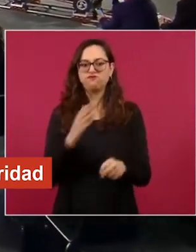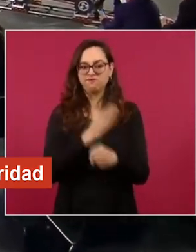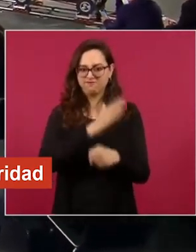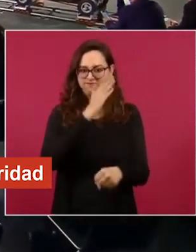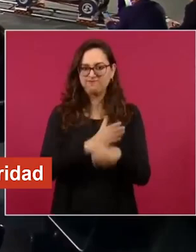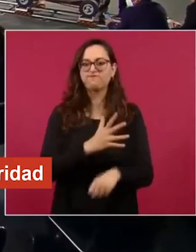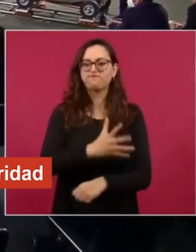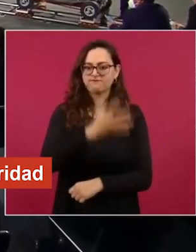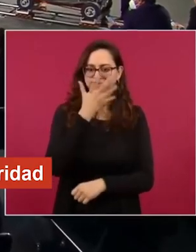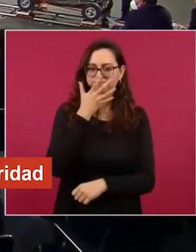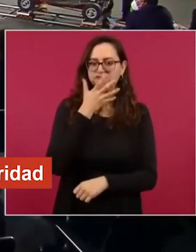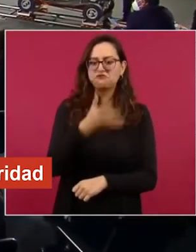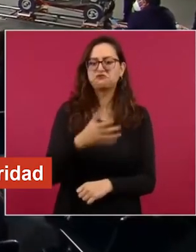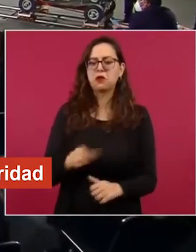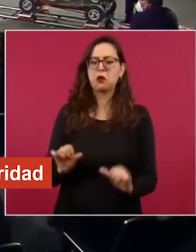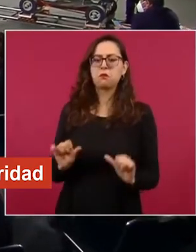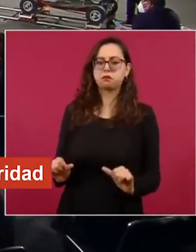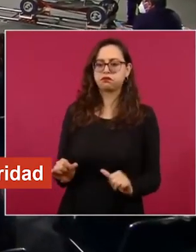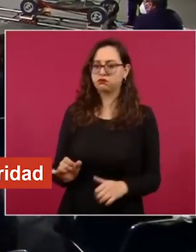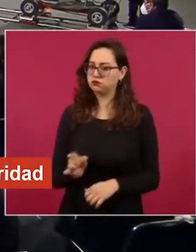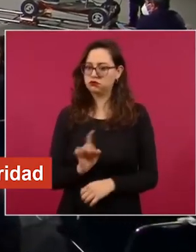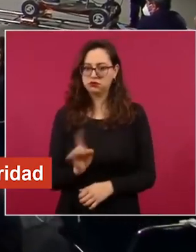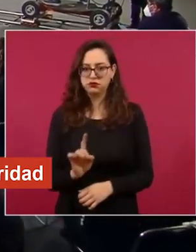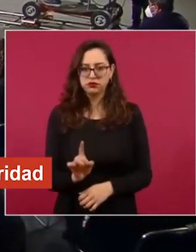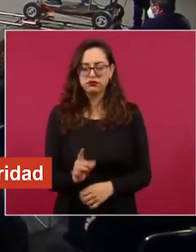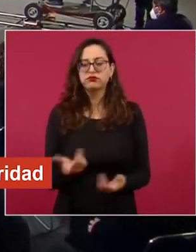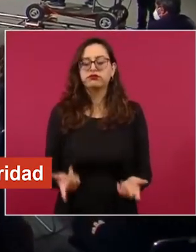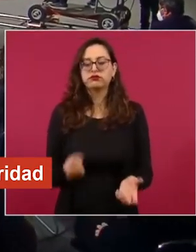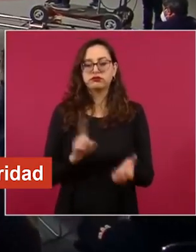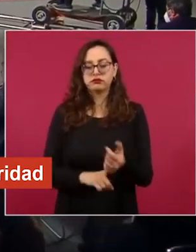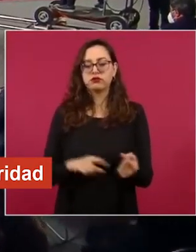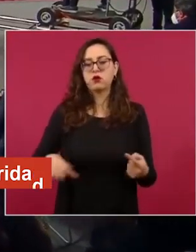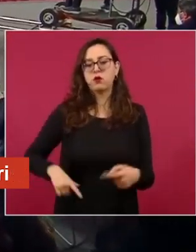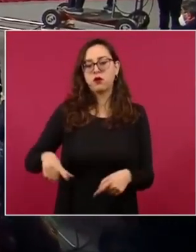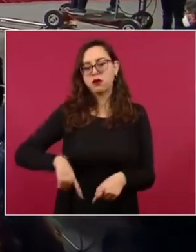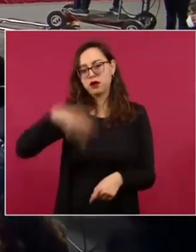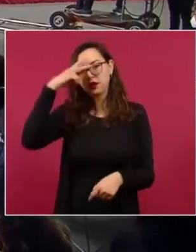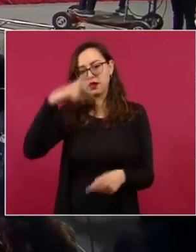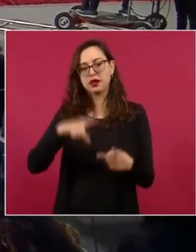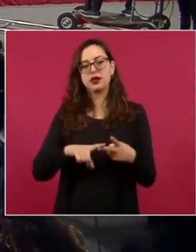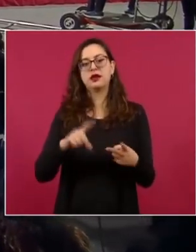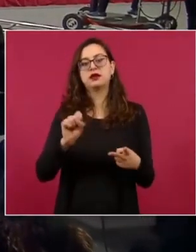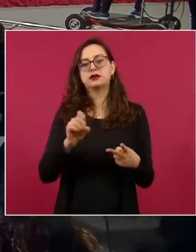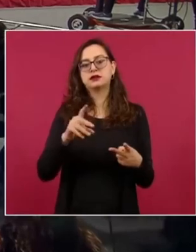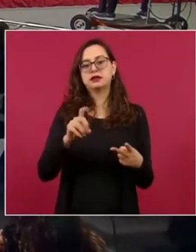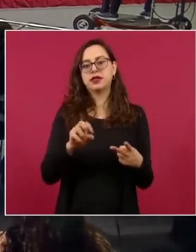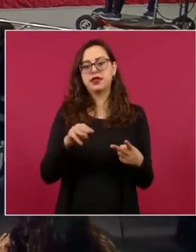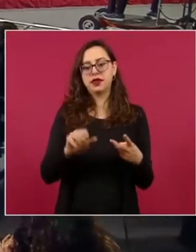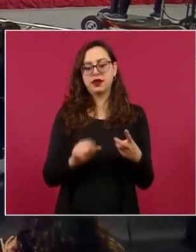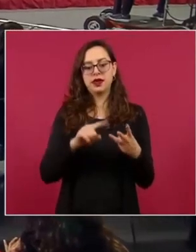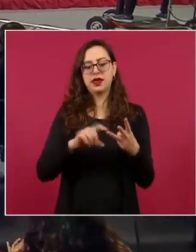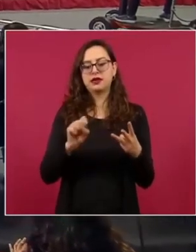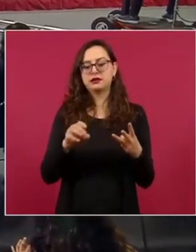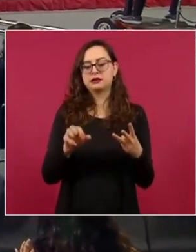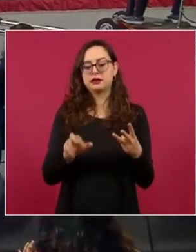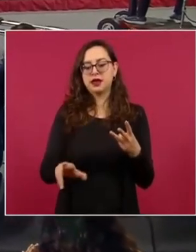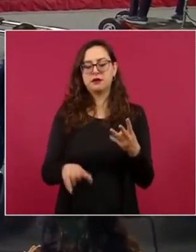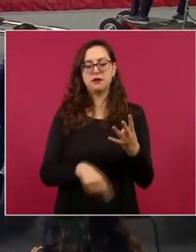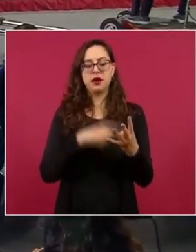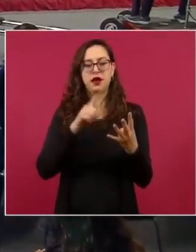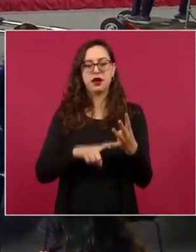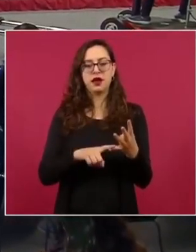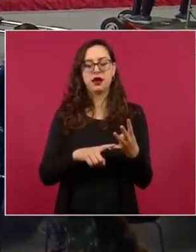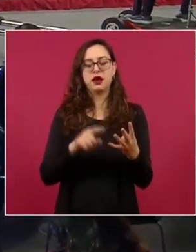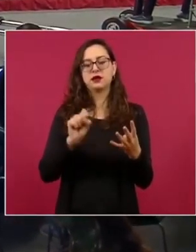Gobierno de México a través de la Secretaría de Defensa Nacional, la Secretaría de la Marina, la Secretaría de Seguridad y Protección